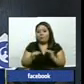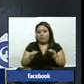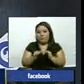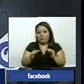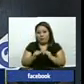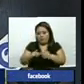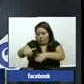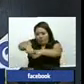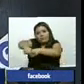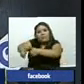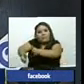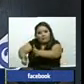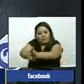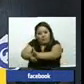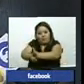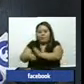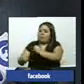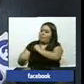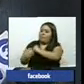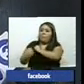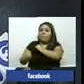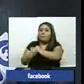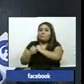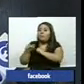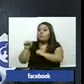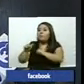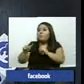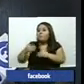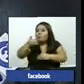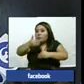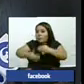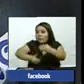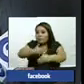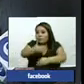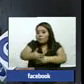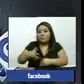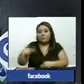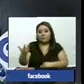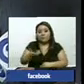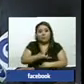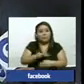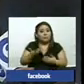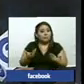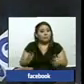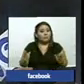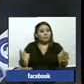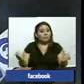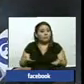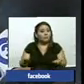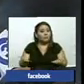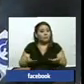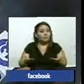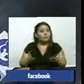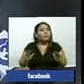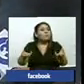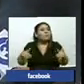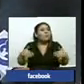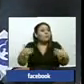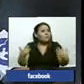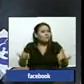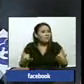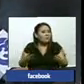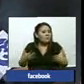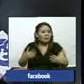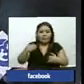También Asamblea Legislativa nos apoye en este proceso que llevamos, puesto de que al final quien